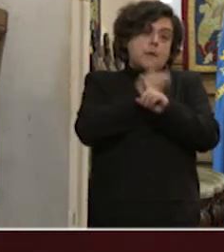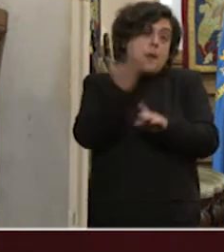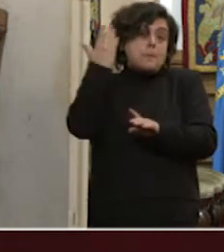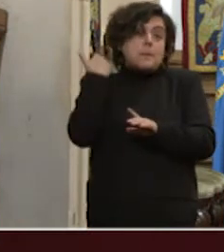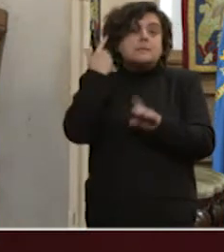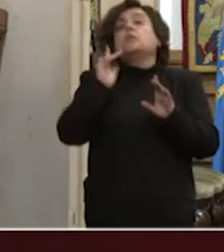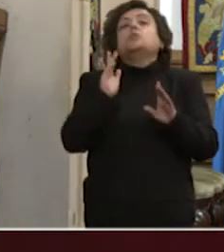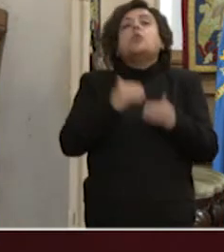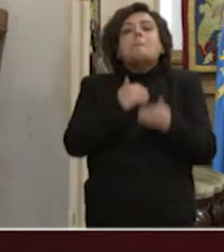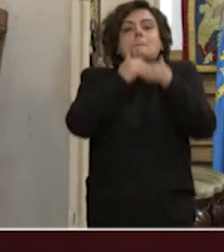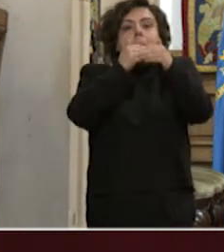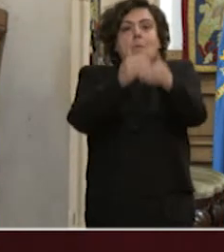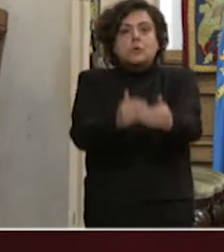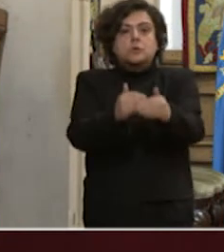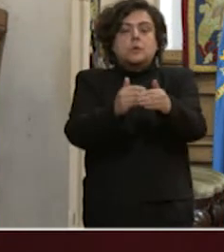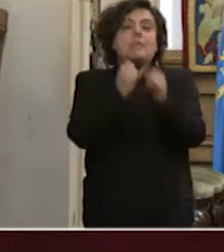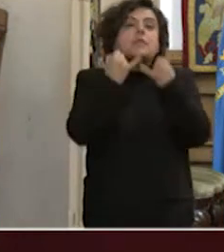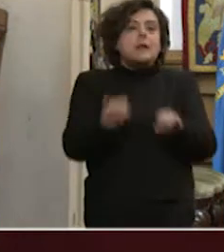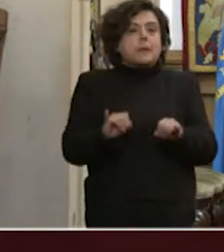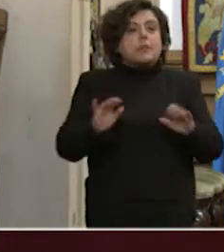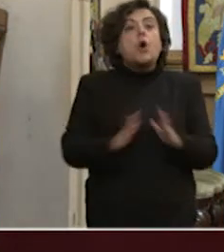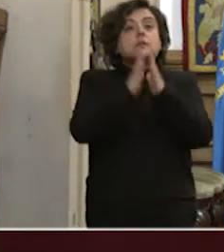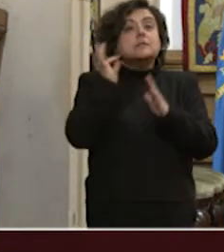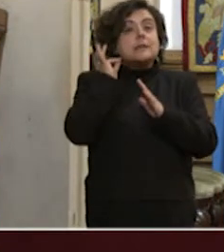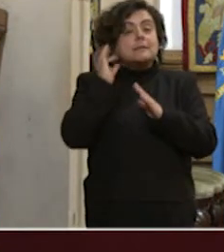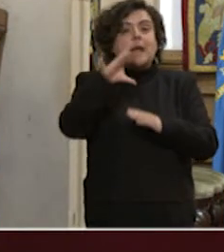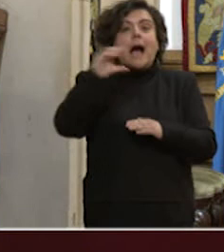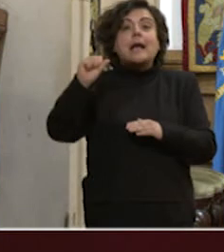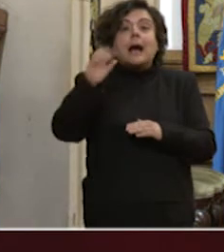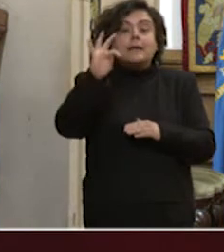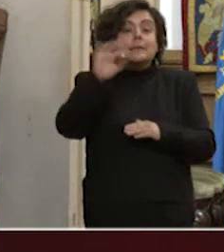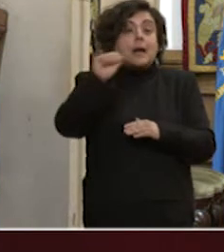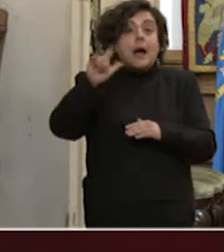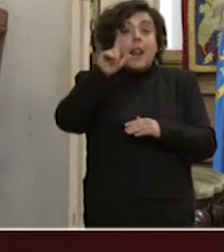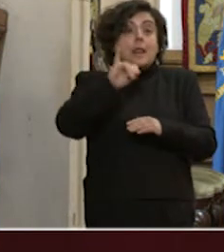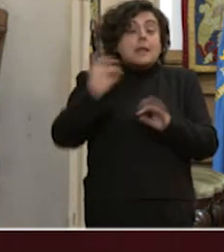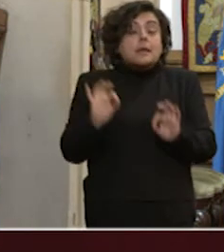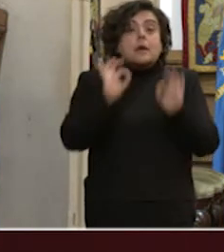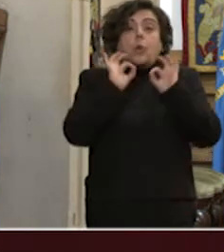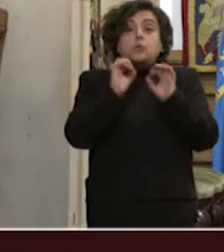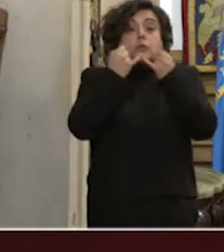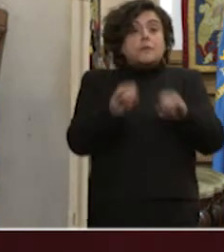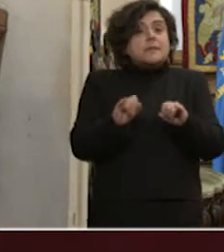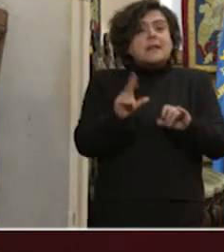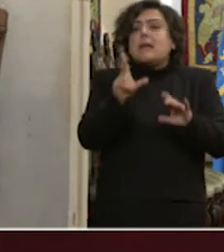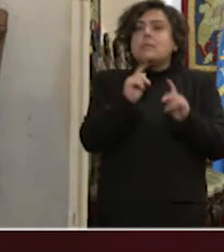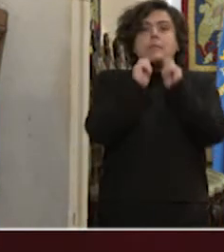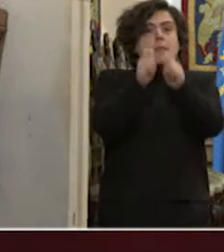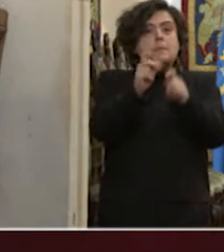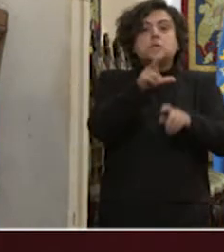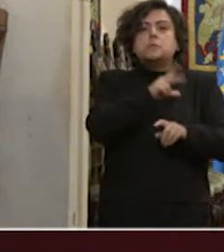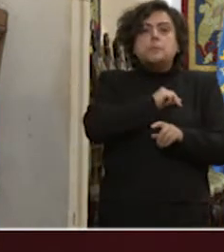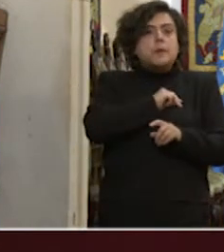celebración del Día de nuestra patrona, Santa Catalina de Alejandría, festividad en la que entregamos los premios fin de grado,